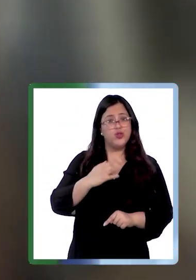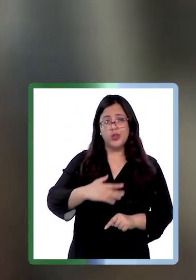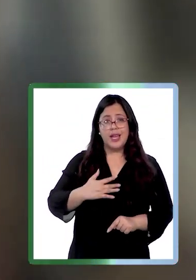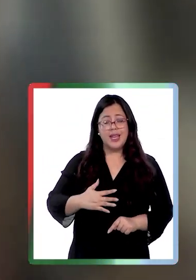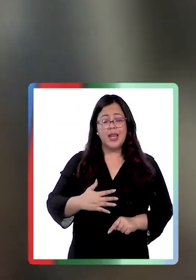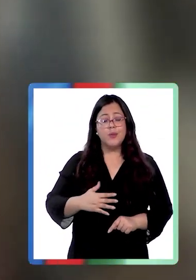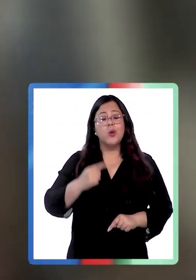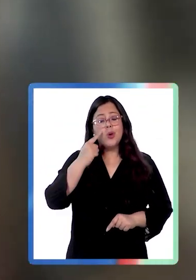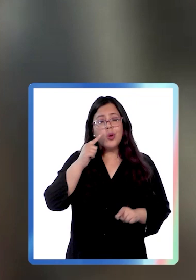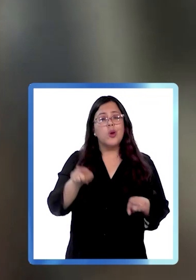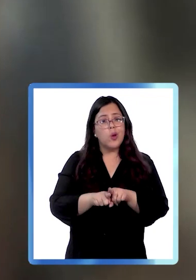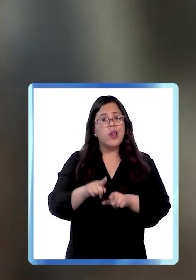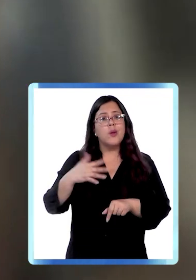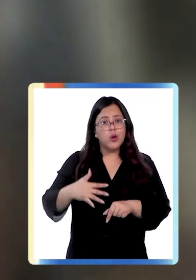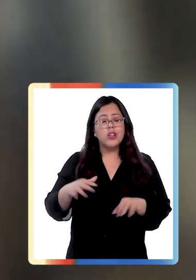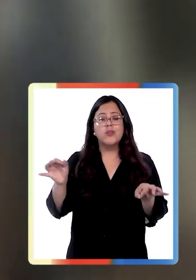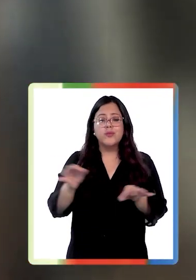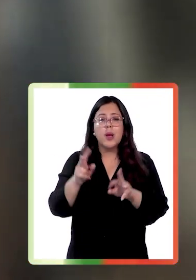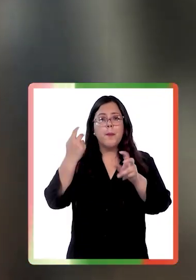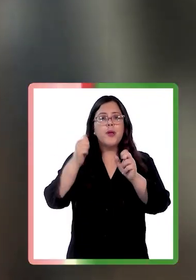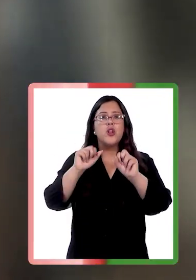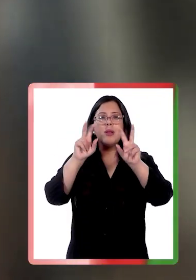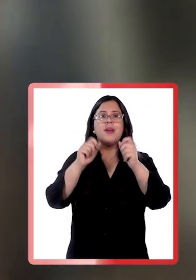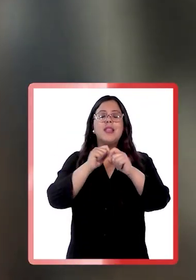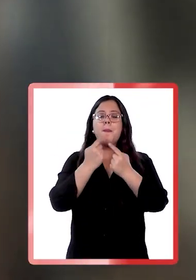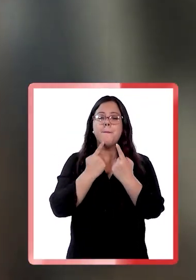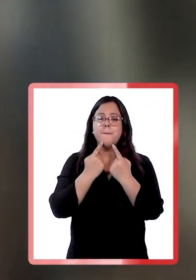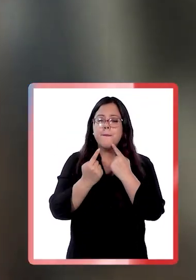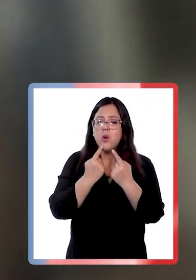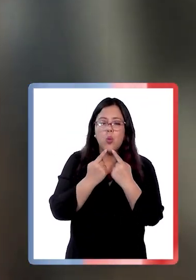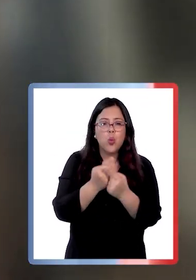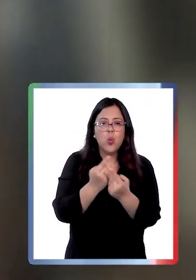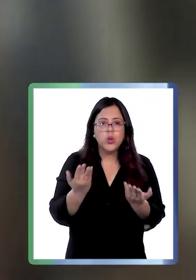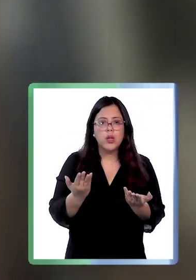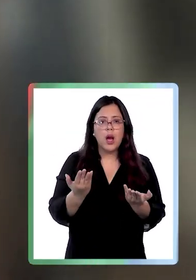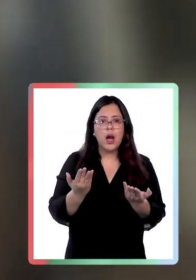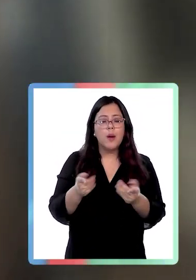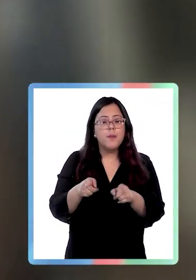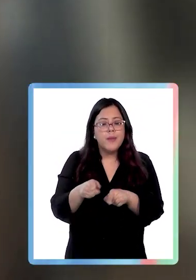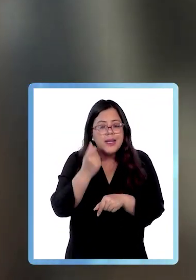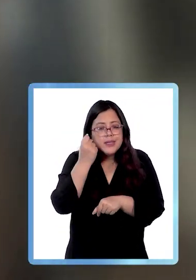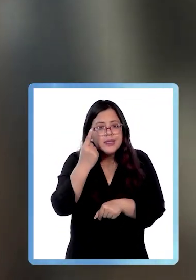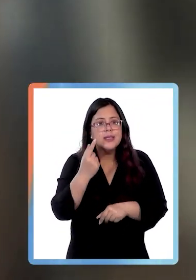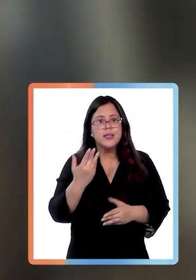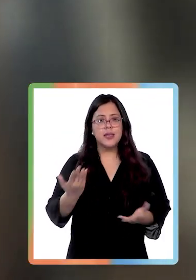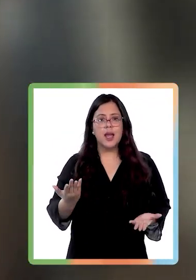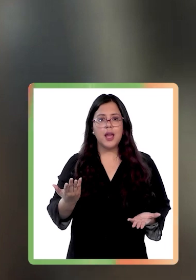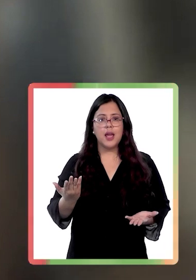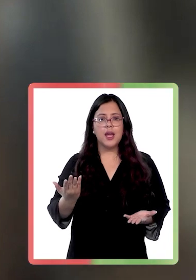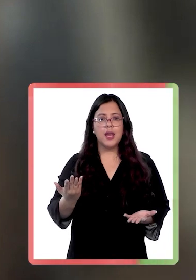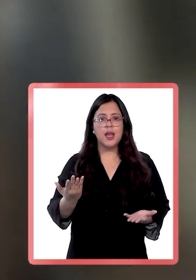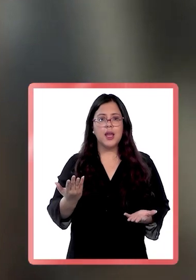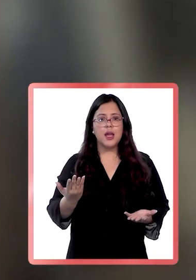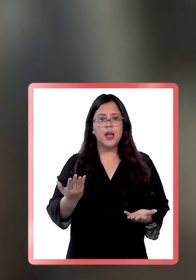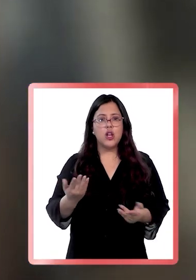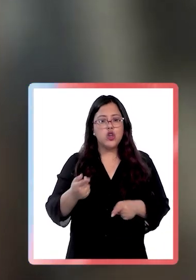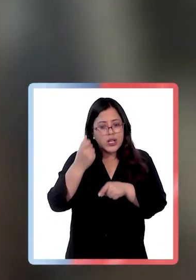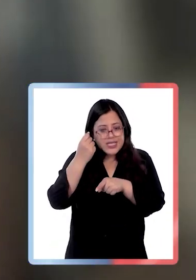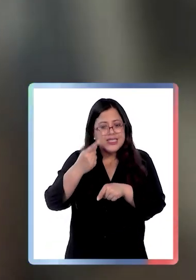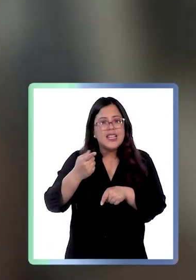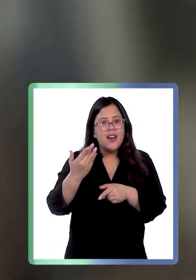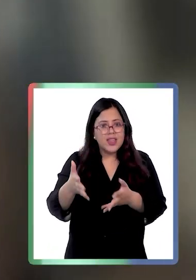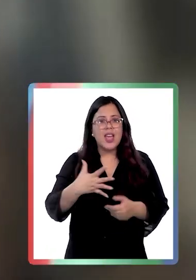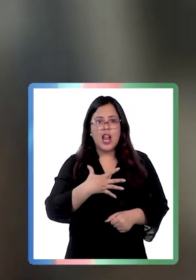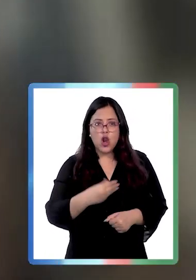no quisiera que se abrieran, es importante tocar el tema desde la pregunta, o sea, empezar a preguntar para poder entender la cantidad